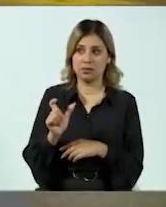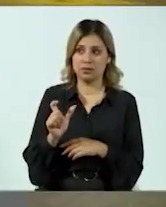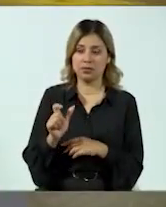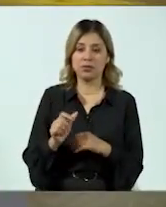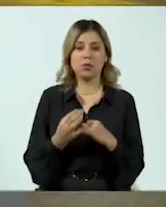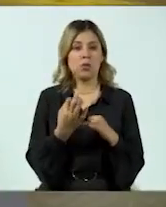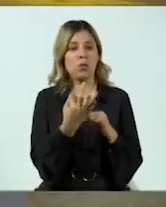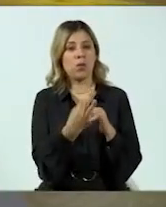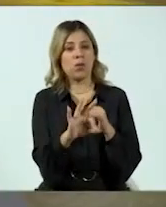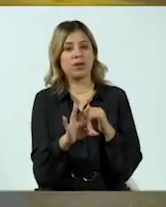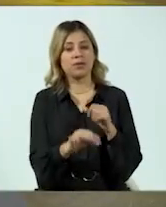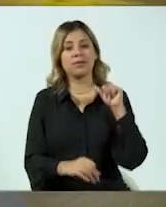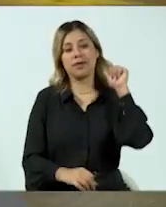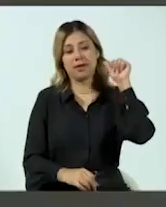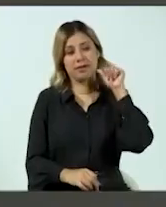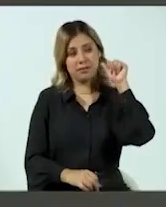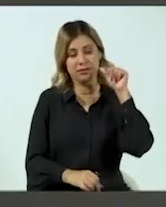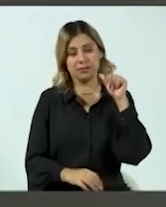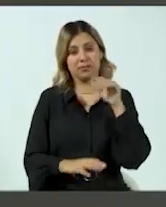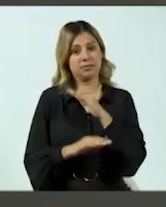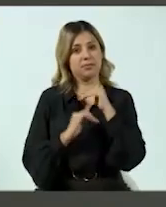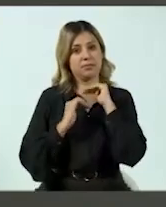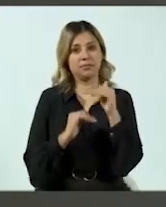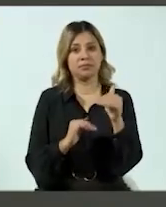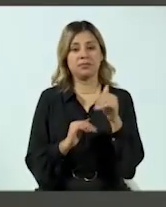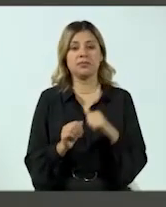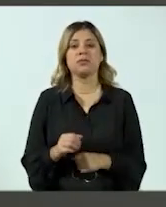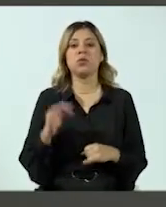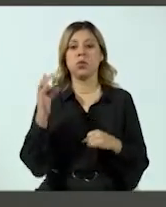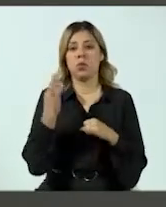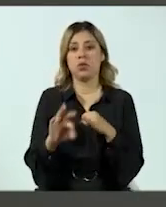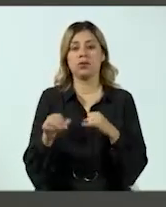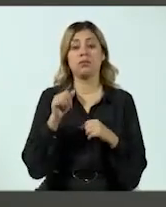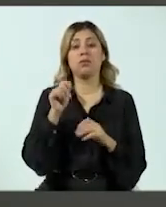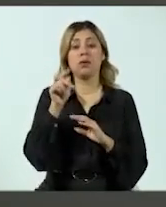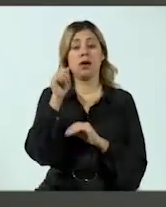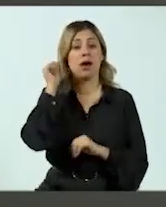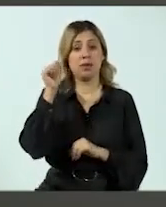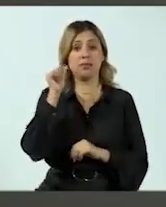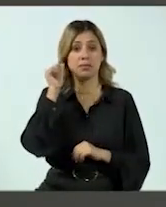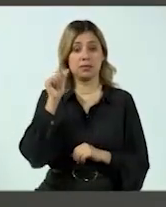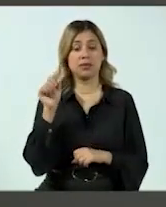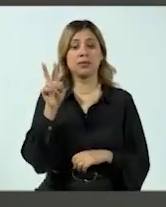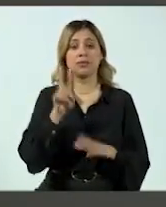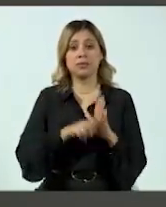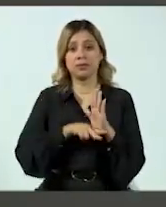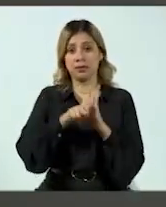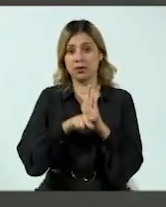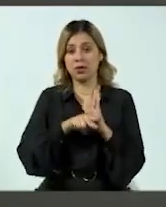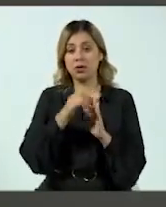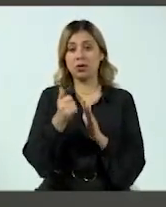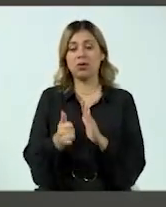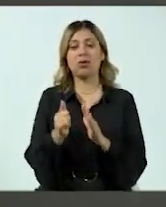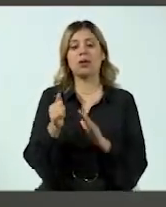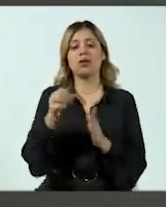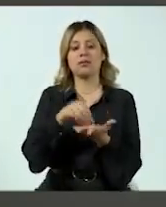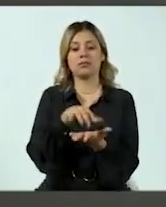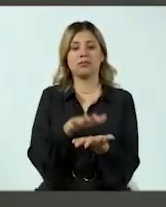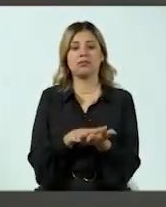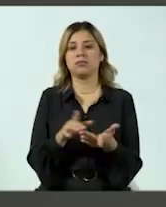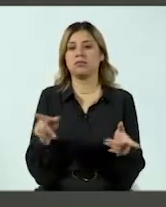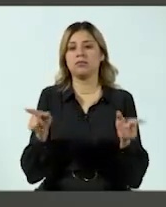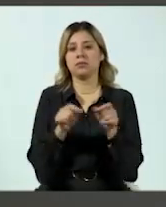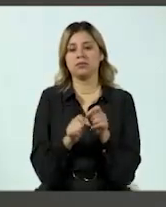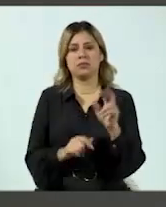abril tenemos hasta el último día de abril para poder subir justamente su video su formulario poder registrarse en la convocatoria les